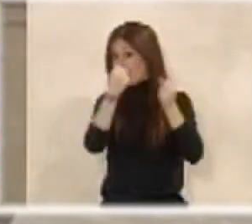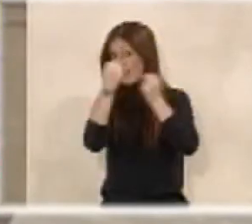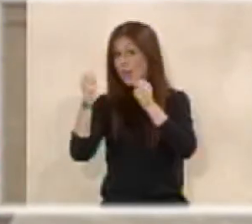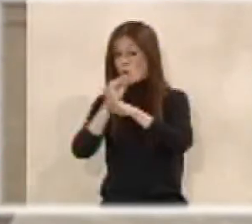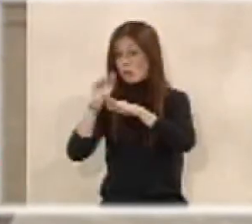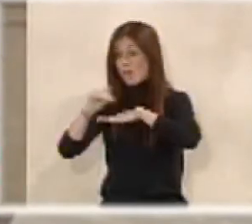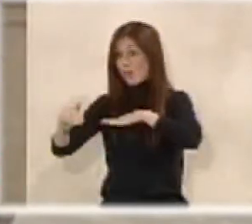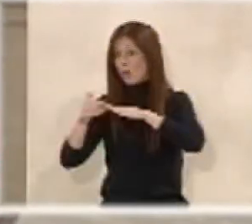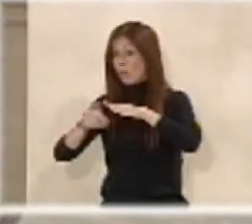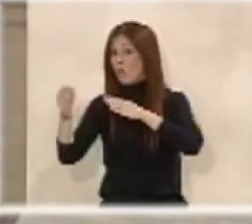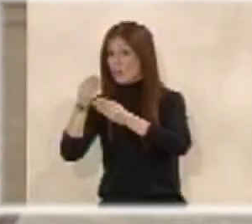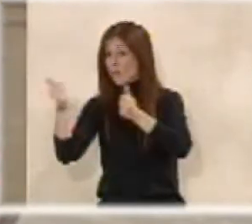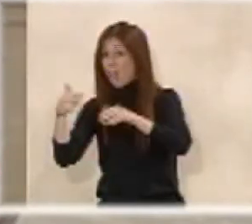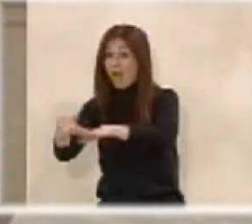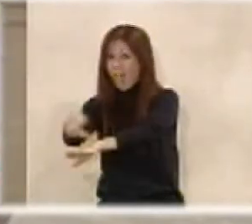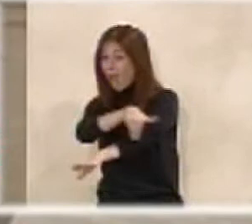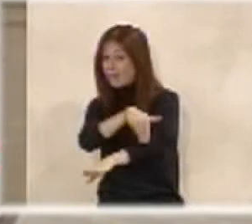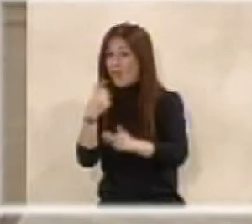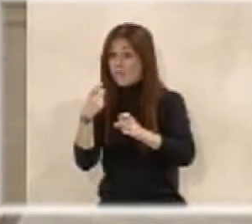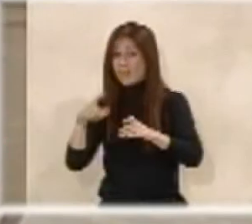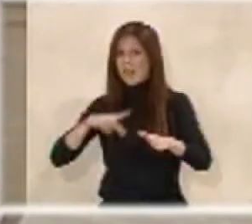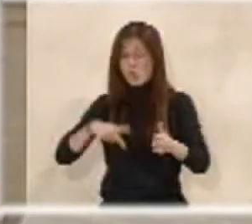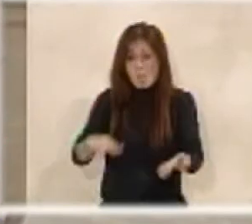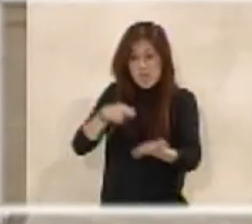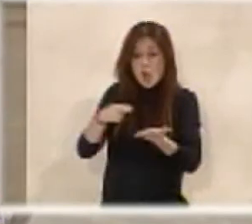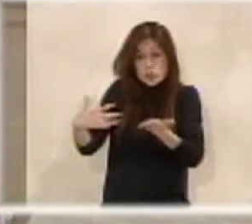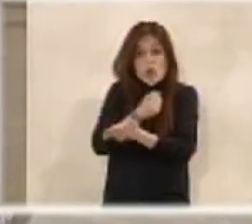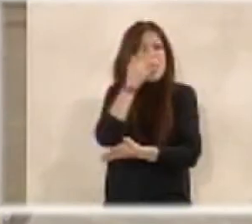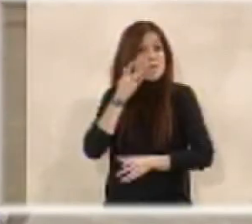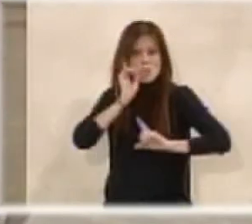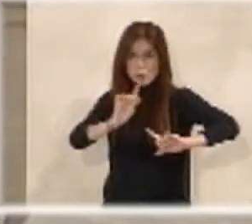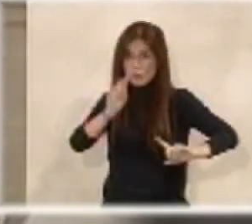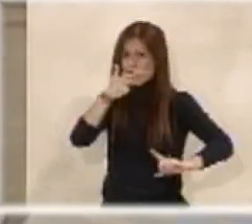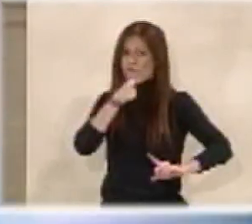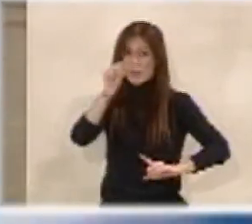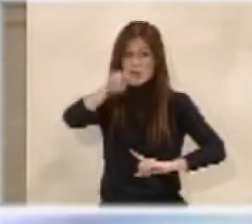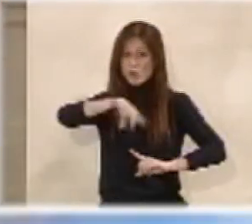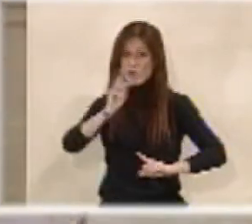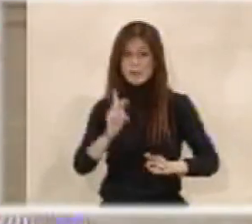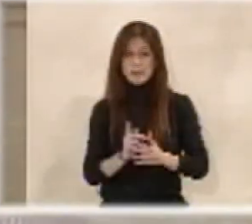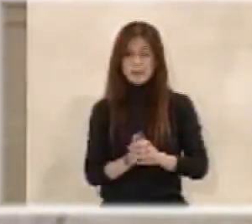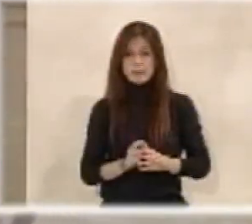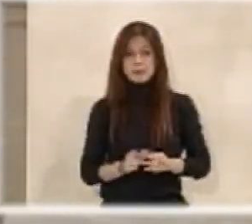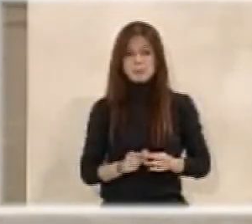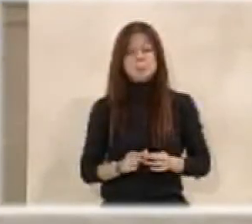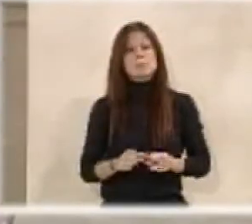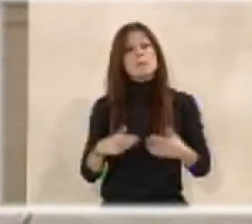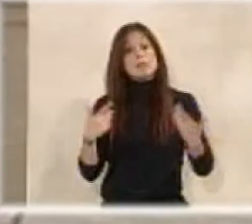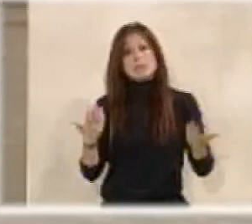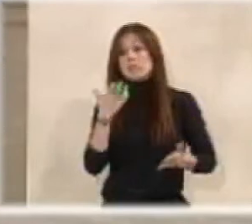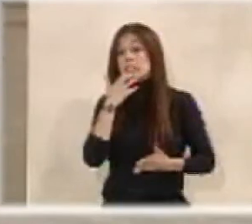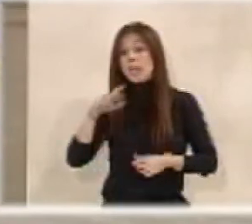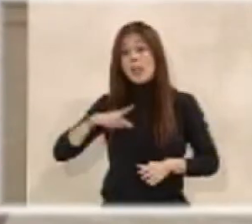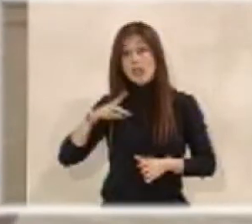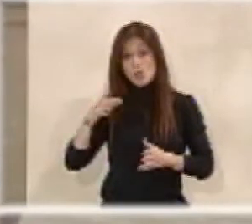entidad de conservación hay que poner encima toda la deuda, que no es tan fácil. Y si se resuelve el tema